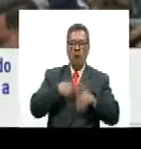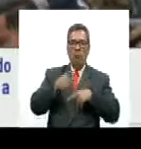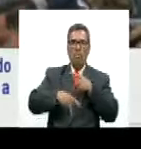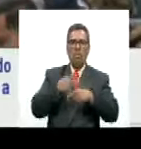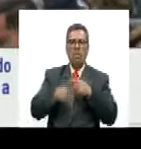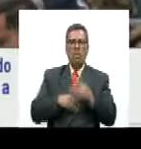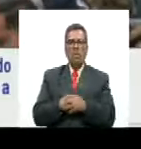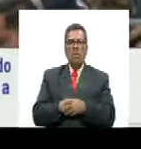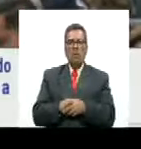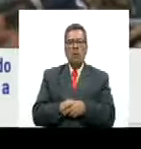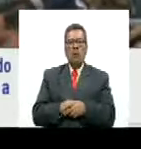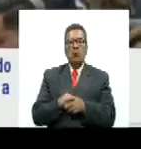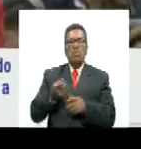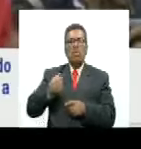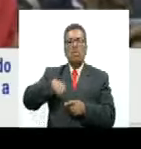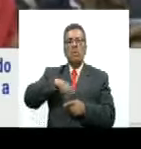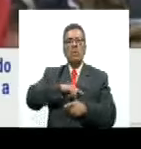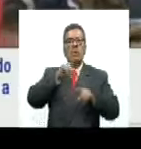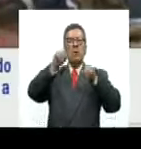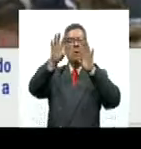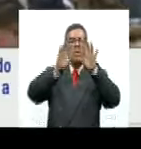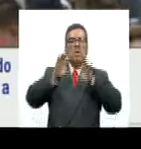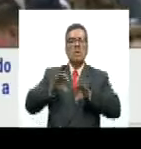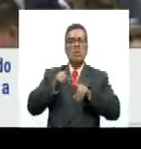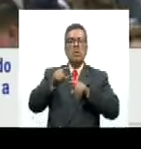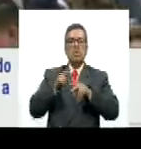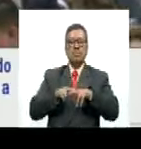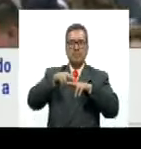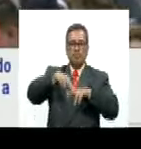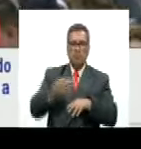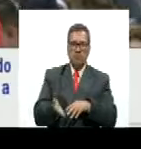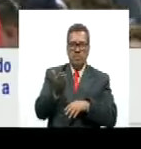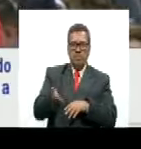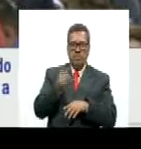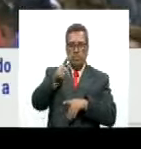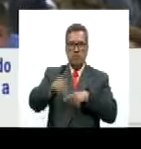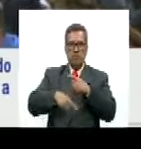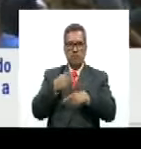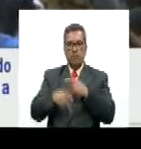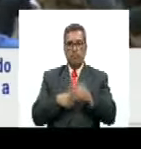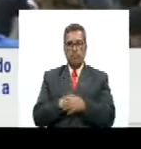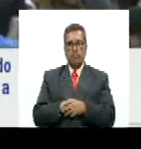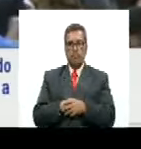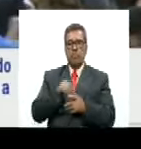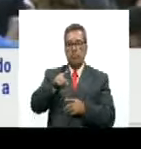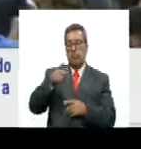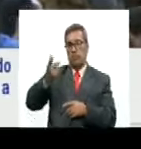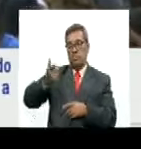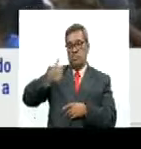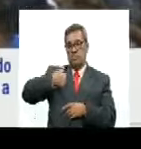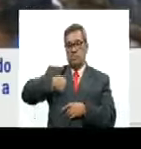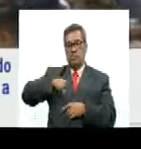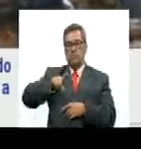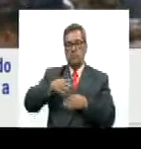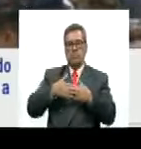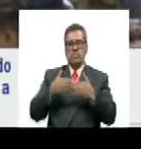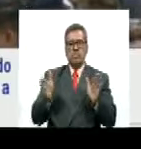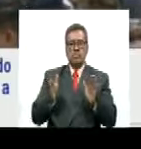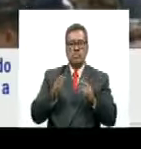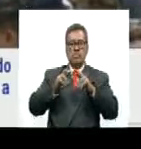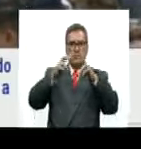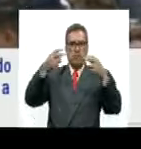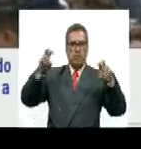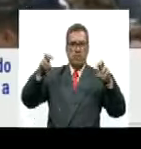productivas, en otros países, es una palanca fundamental de desarrollo, ahí tenemos que abrir un